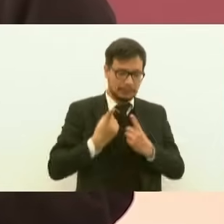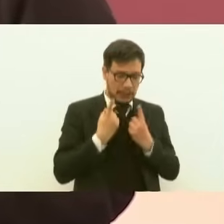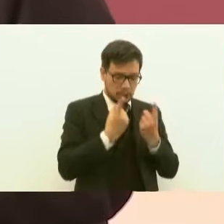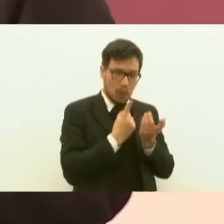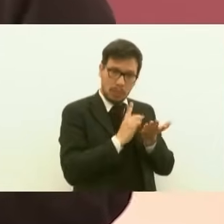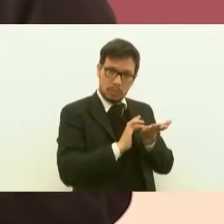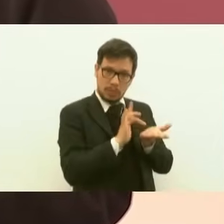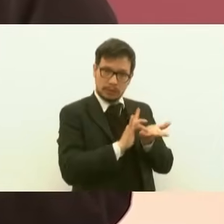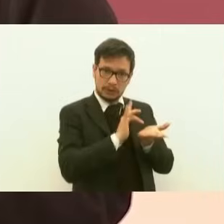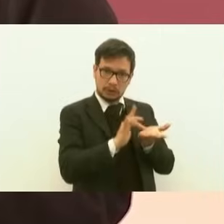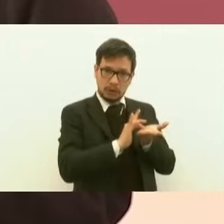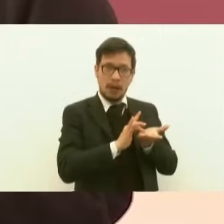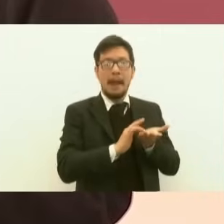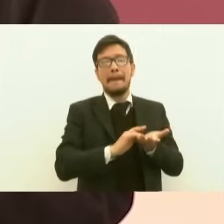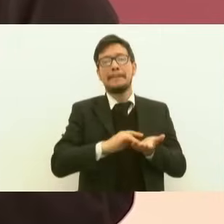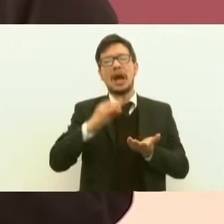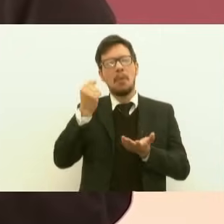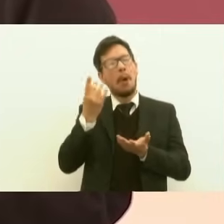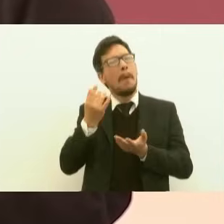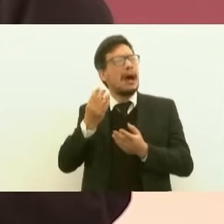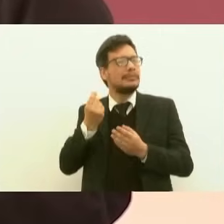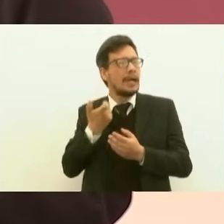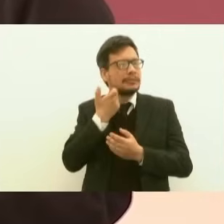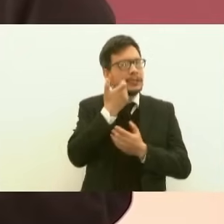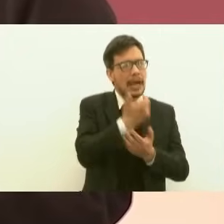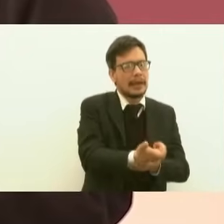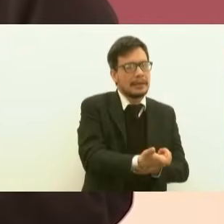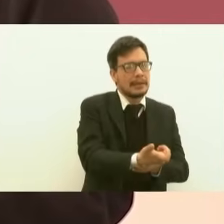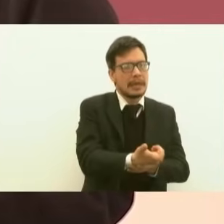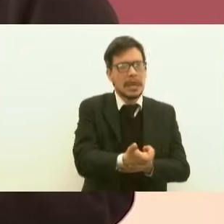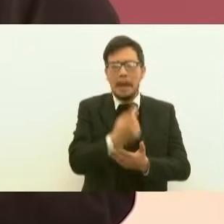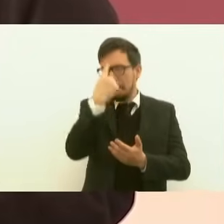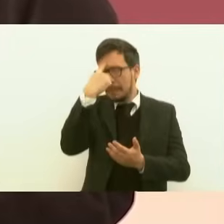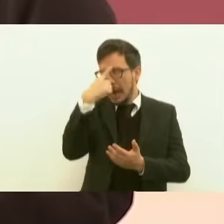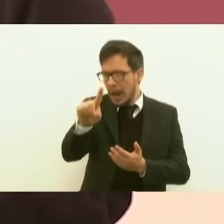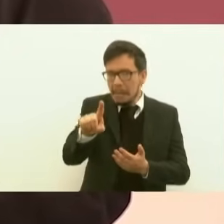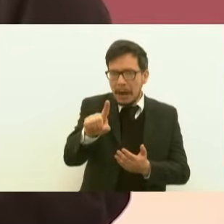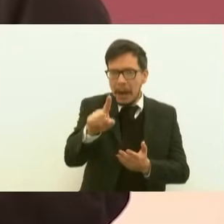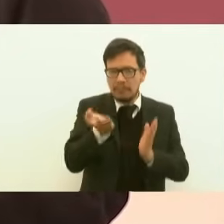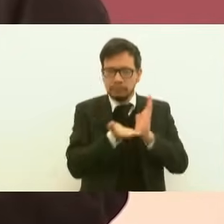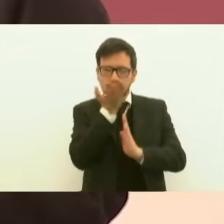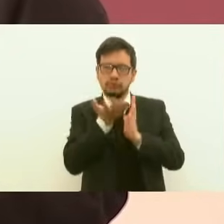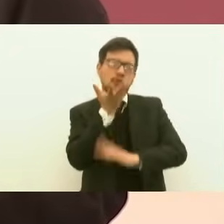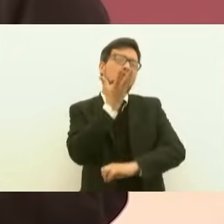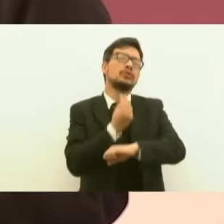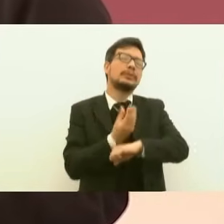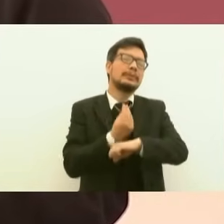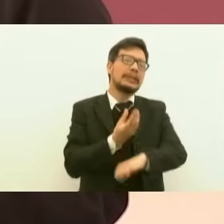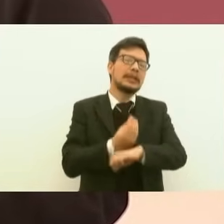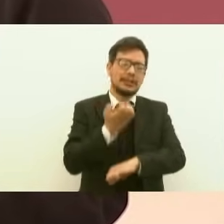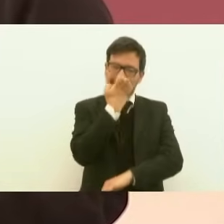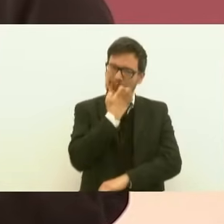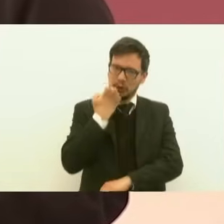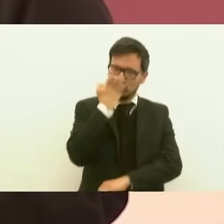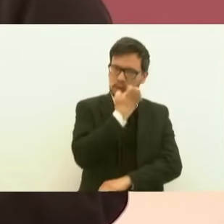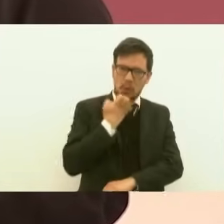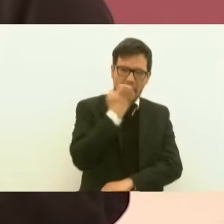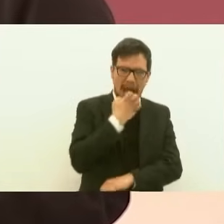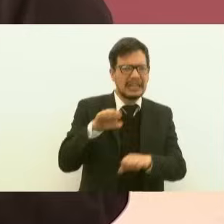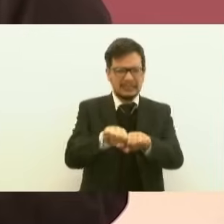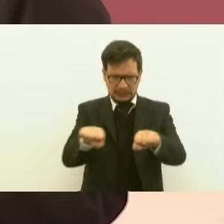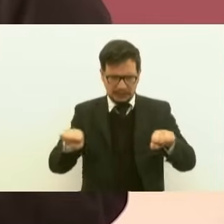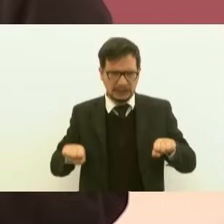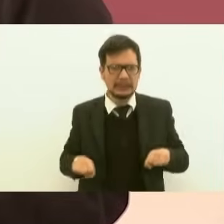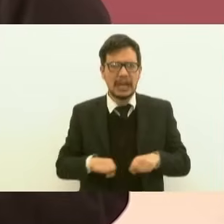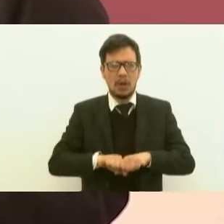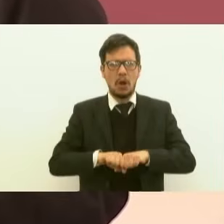el mantenimiento de las aulas, de las instalaciones educativas. Aquí en